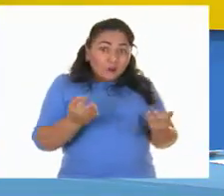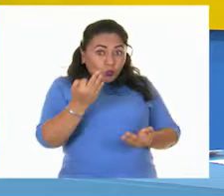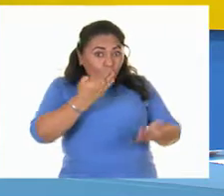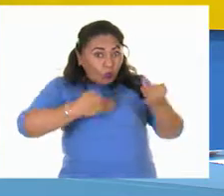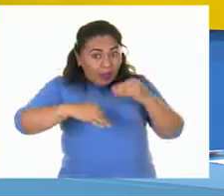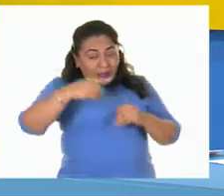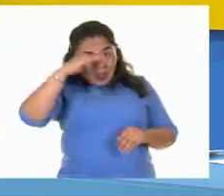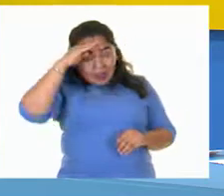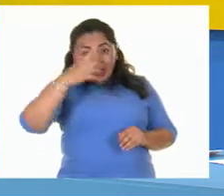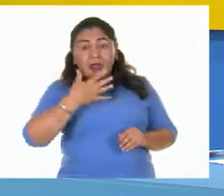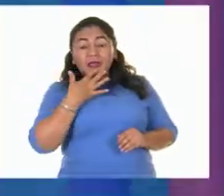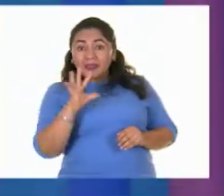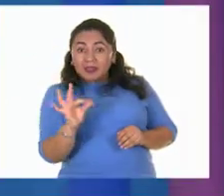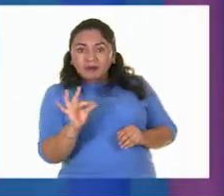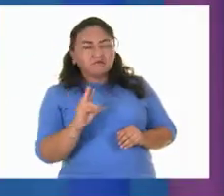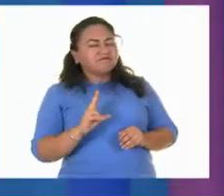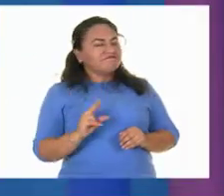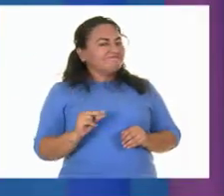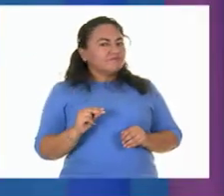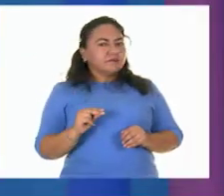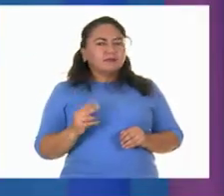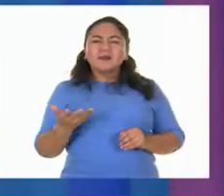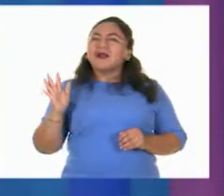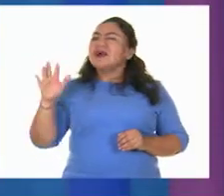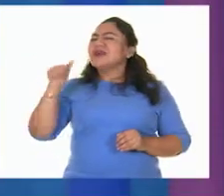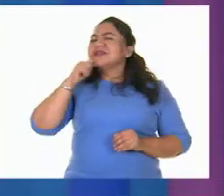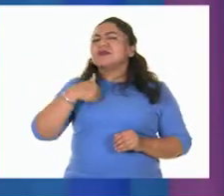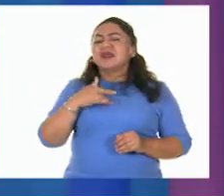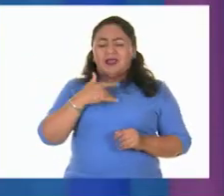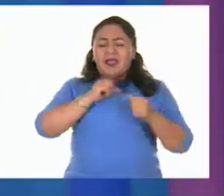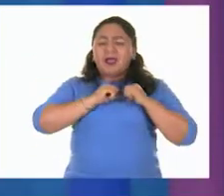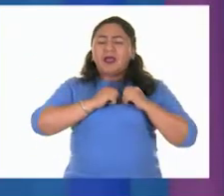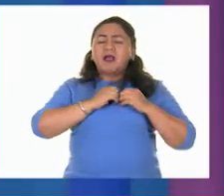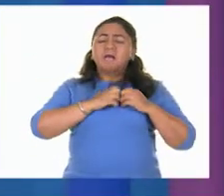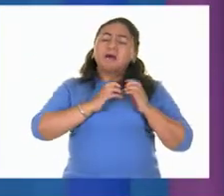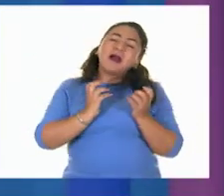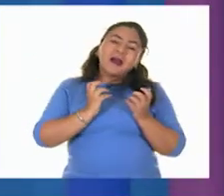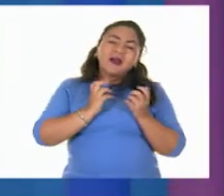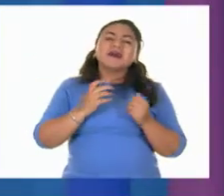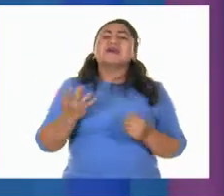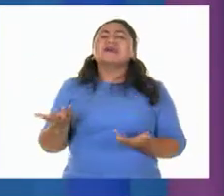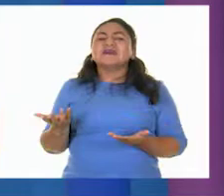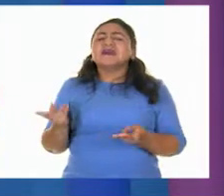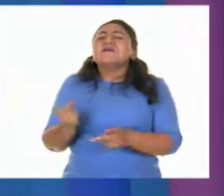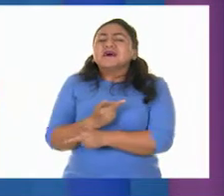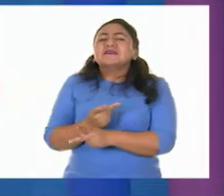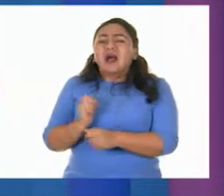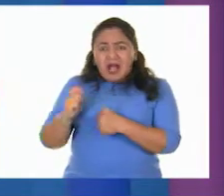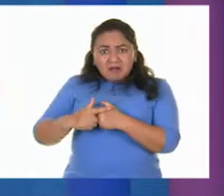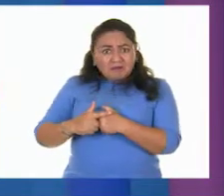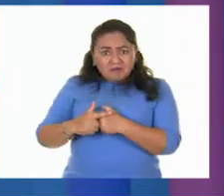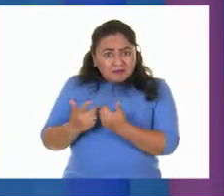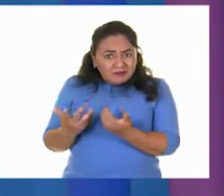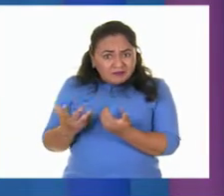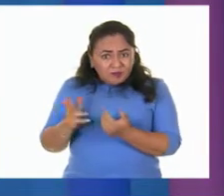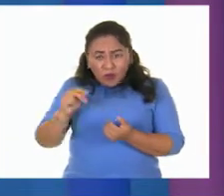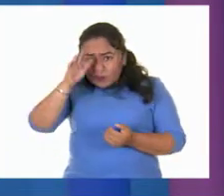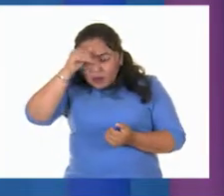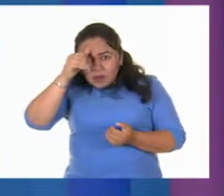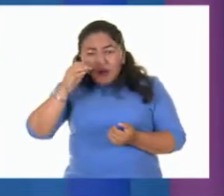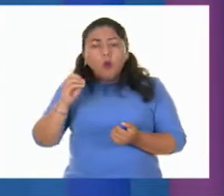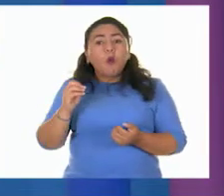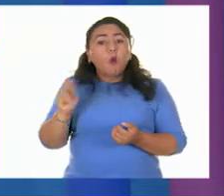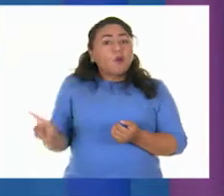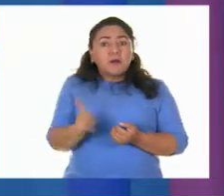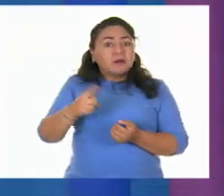fue tan fácil. Maestra, siempre me rompes el corazón. ¿Ahora qué pasó? ¿Hay alguien inconforme? ¿No estaba